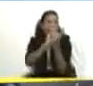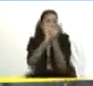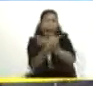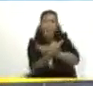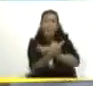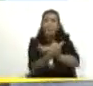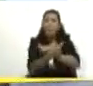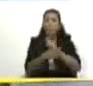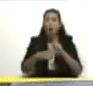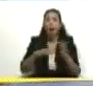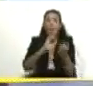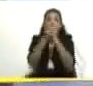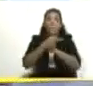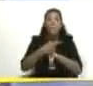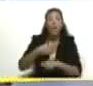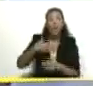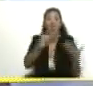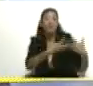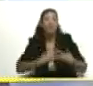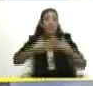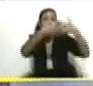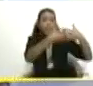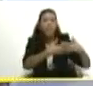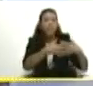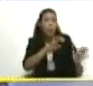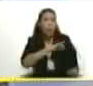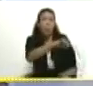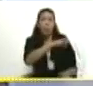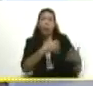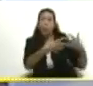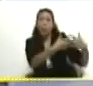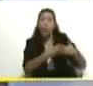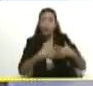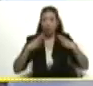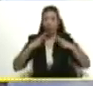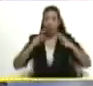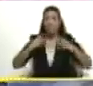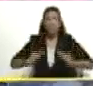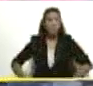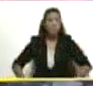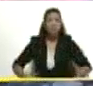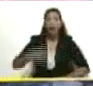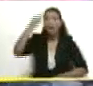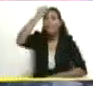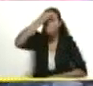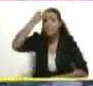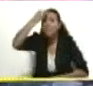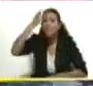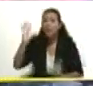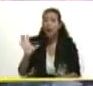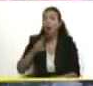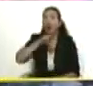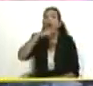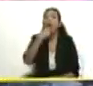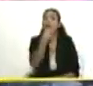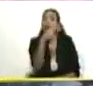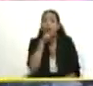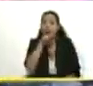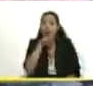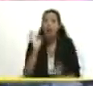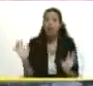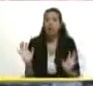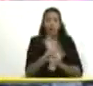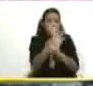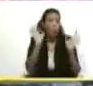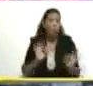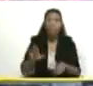Nos volvieron gringos en todo. En cómo nos vestíamos, en cómo hablábamos, en